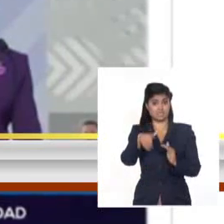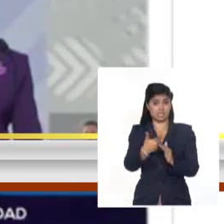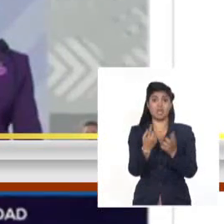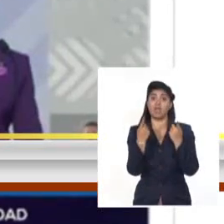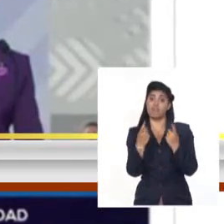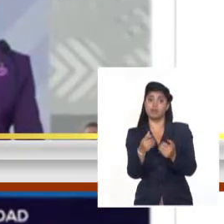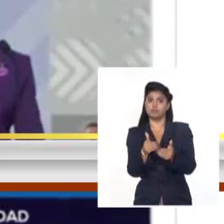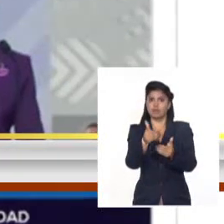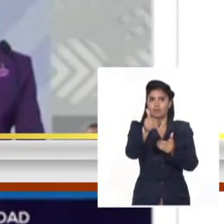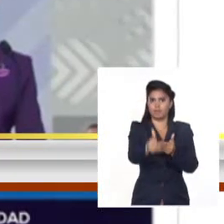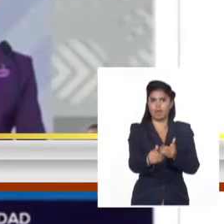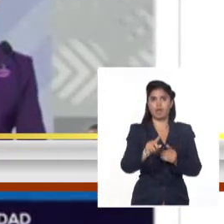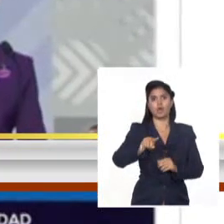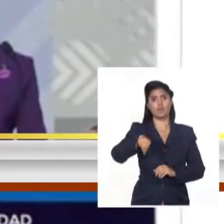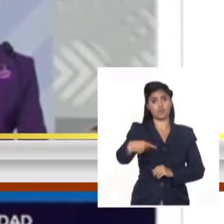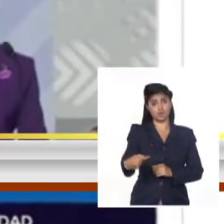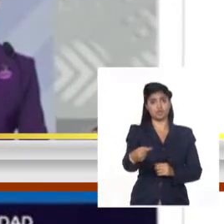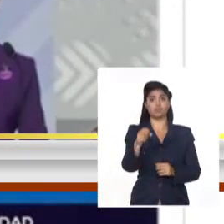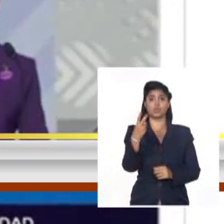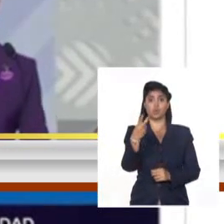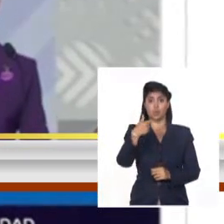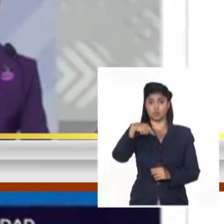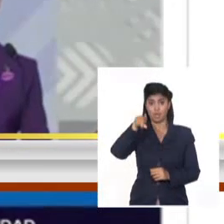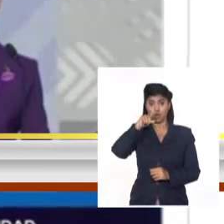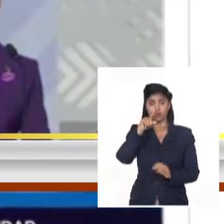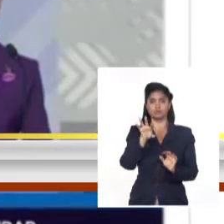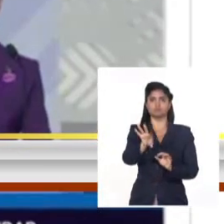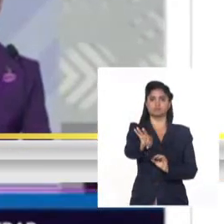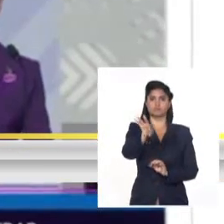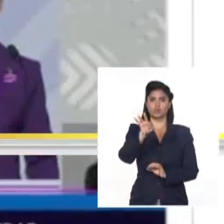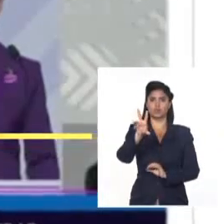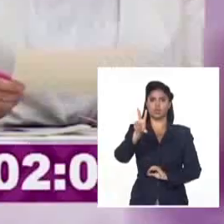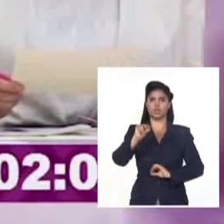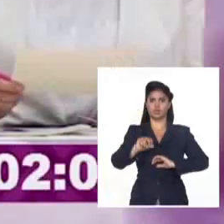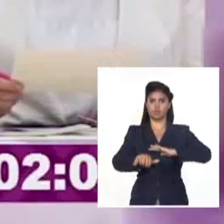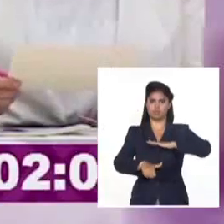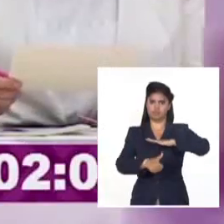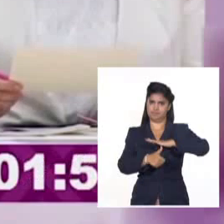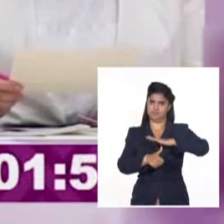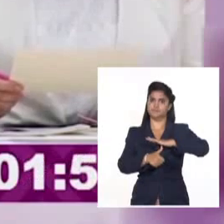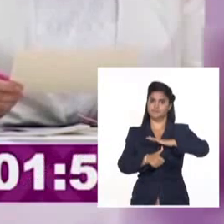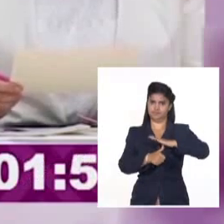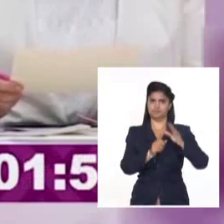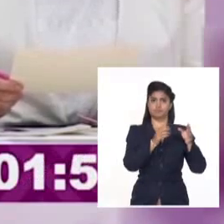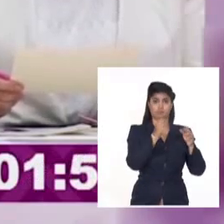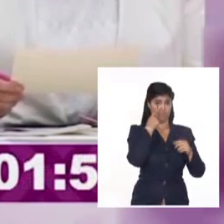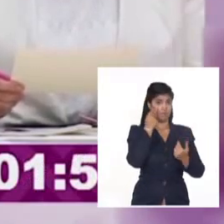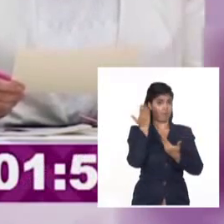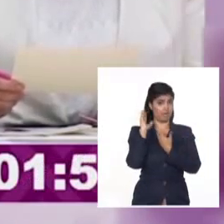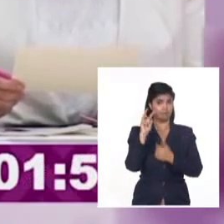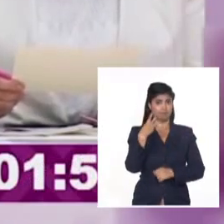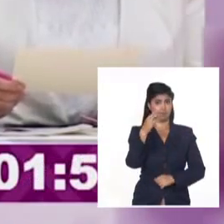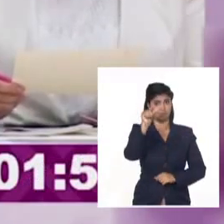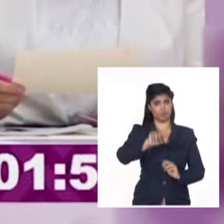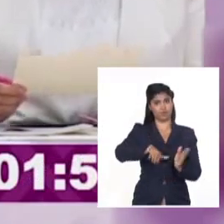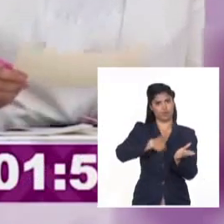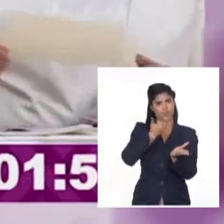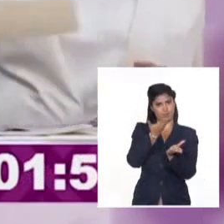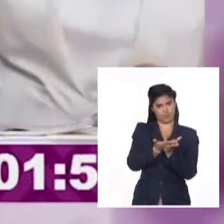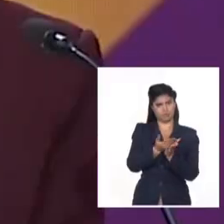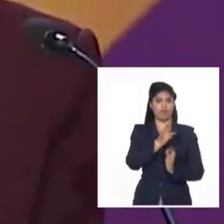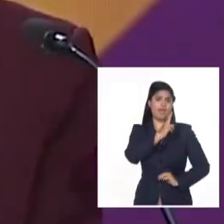para el venidero 2 de junio. En esa fecha se votará para ocupar el cargo de la presidencia para el periodo